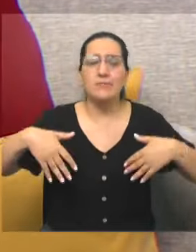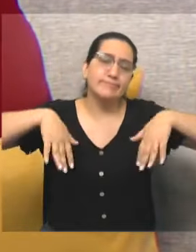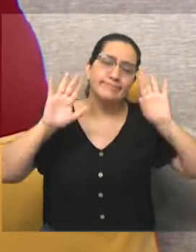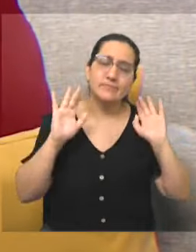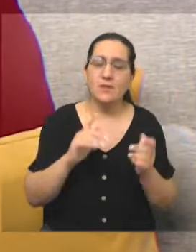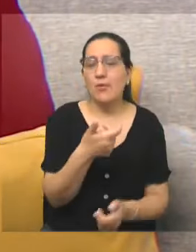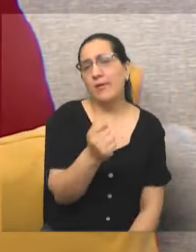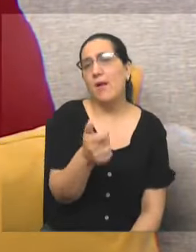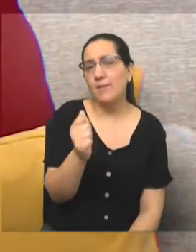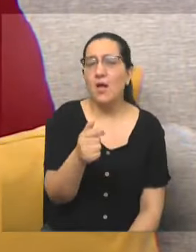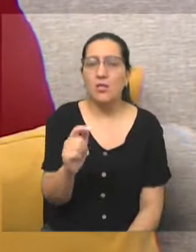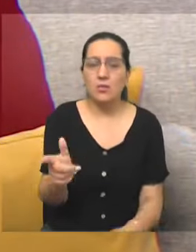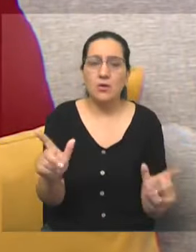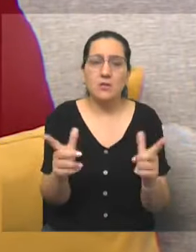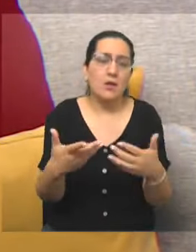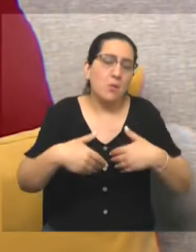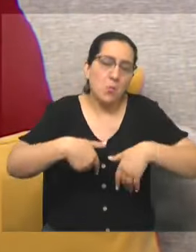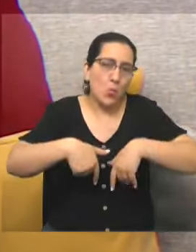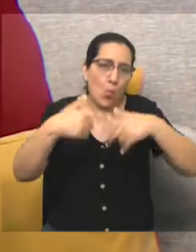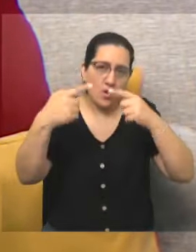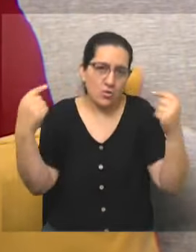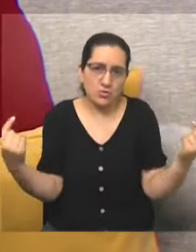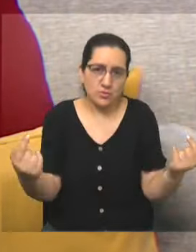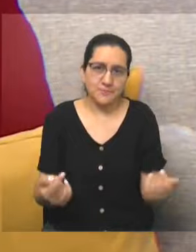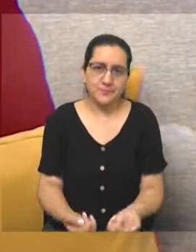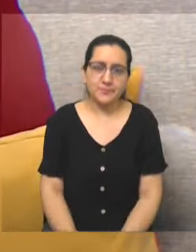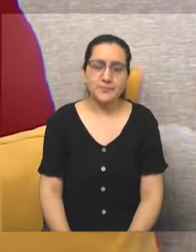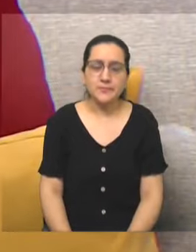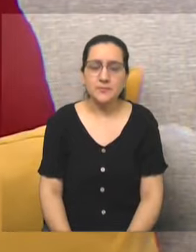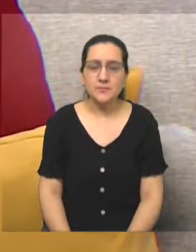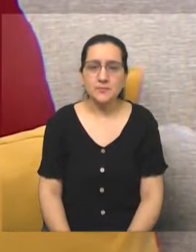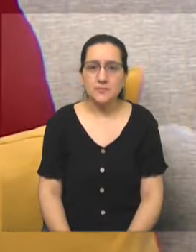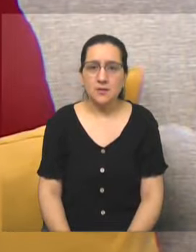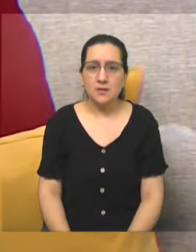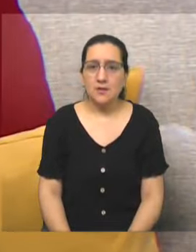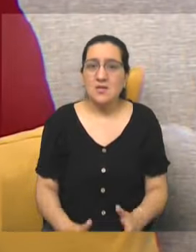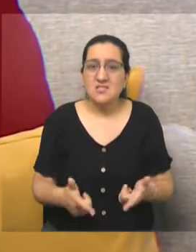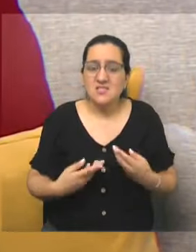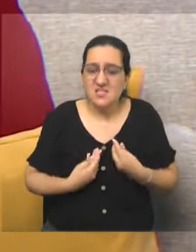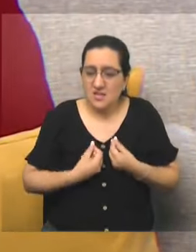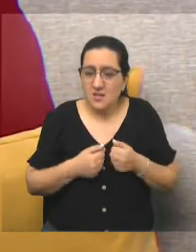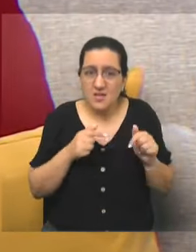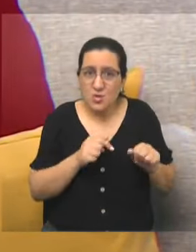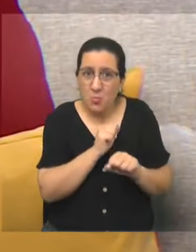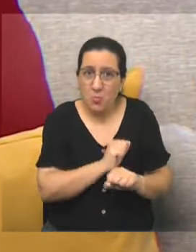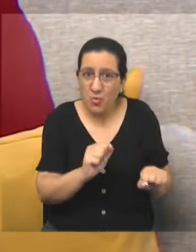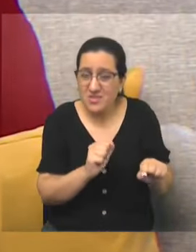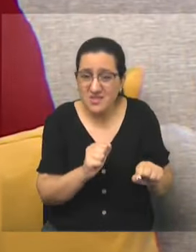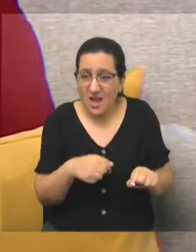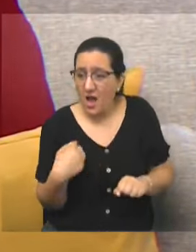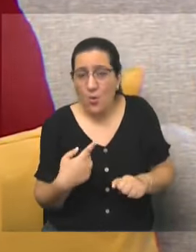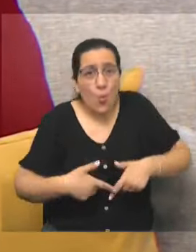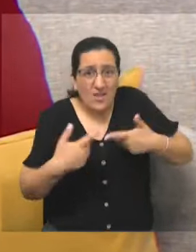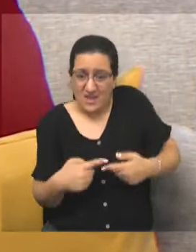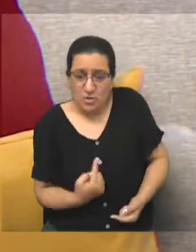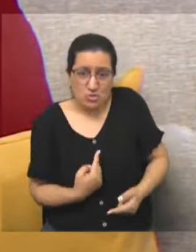a ahora caigo cualquier programa, sigo de humor, sin sentir que eso nos podía haber pasado a cualquiera de